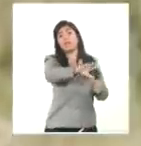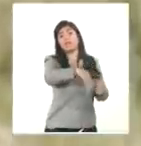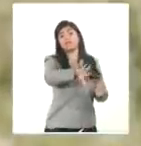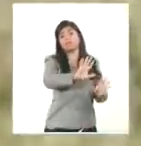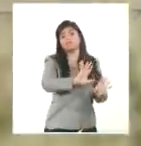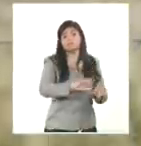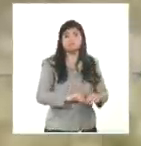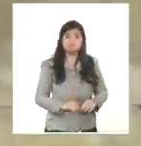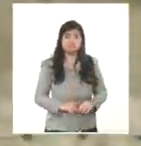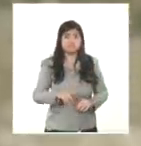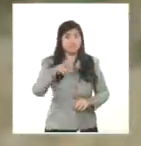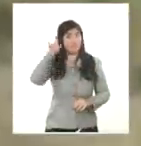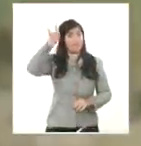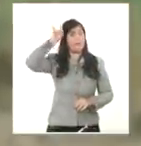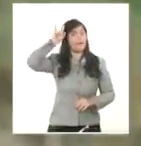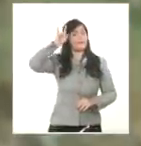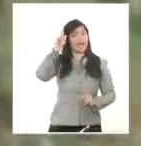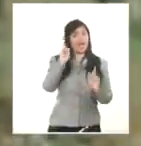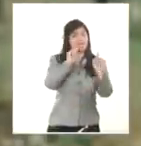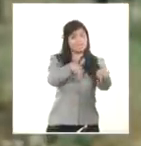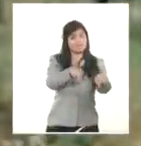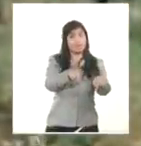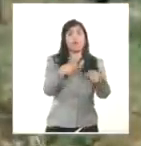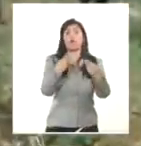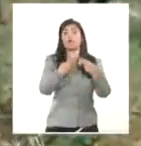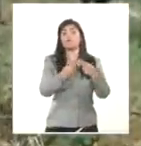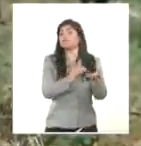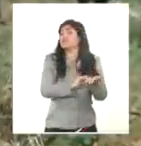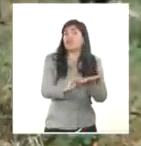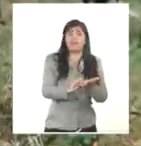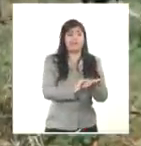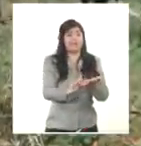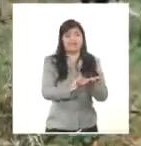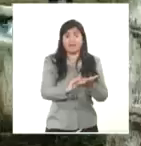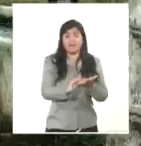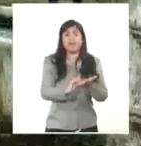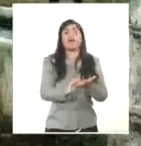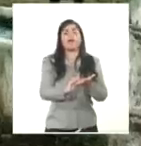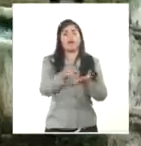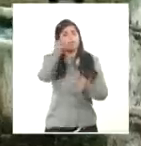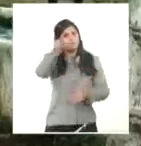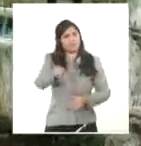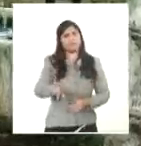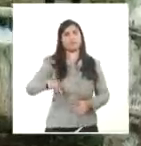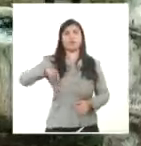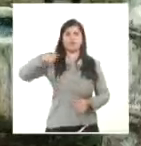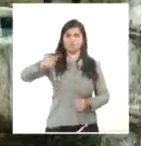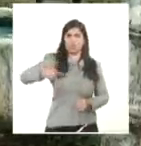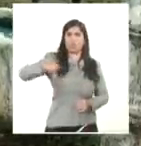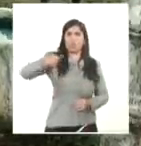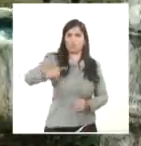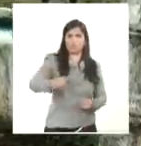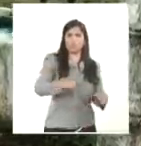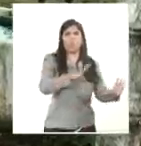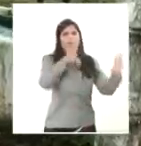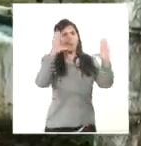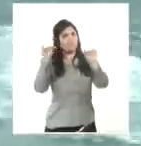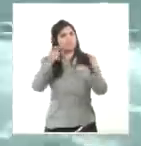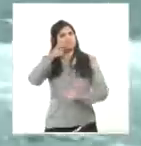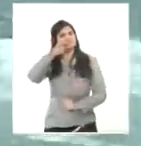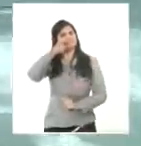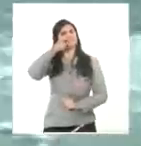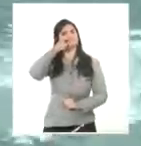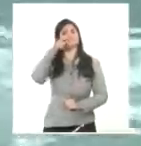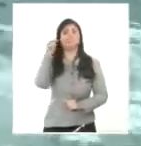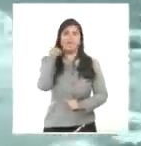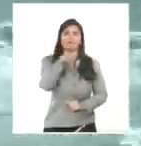no puede haber confianza de día ni de noche. Y de eso es consciente Berto Guevara, quien mantiene vigilancia en el pastoreo de sus 118 novillas y